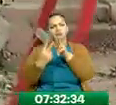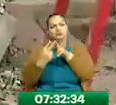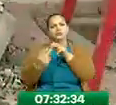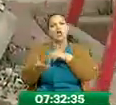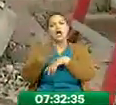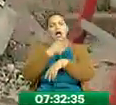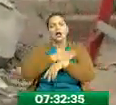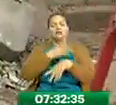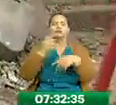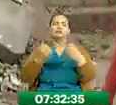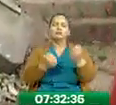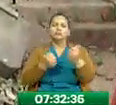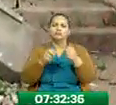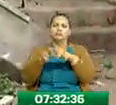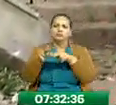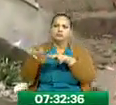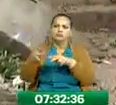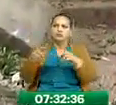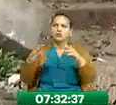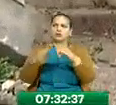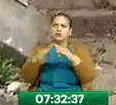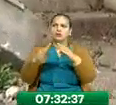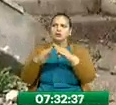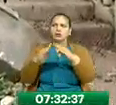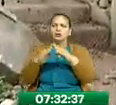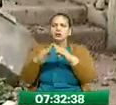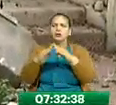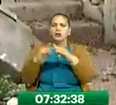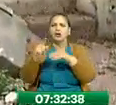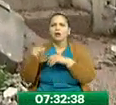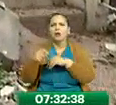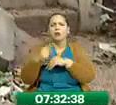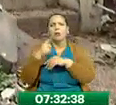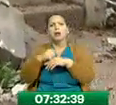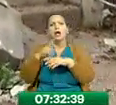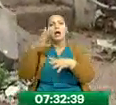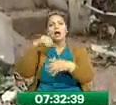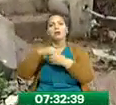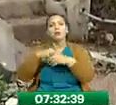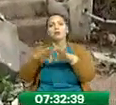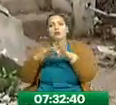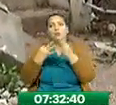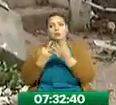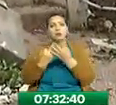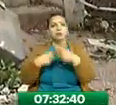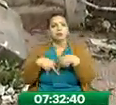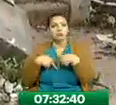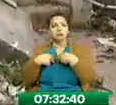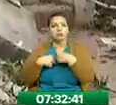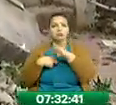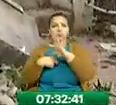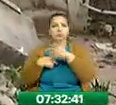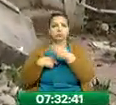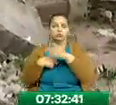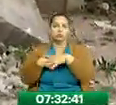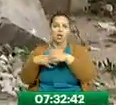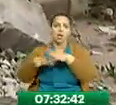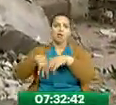atrás y he visto que la casa se encuentra en estado de abandono. Es decir, parece que sus propietarios ya